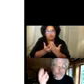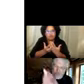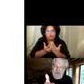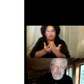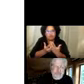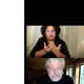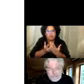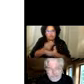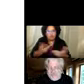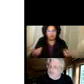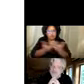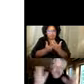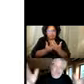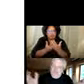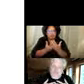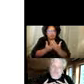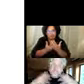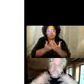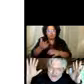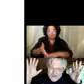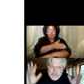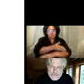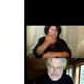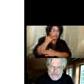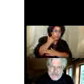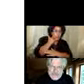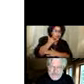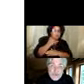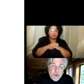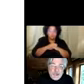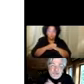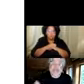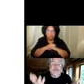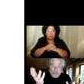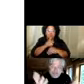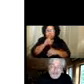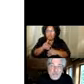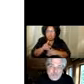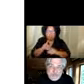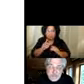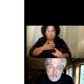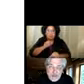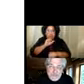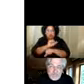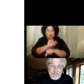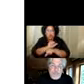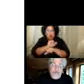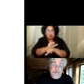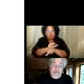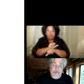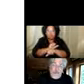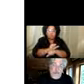acciones y nuestro intento, ¿verdad? Ciertamente, California. Pero mi